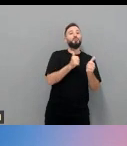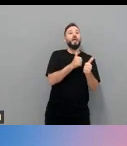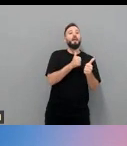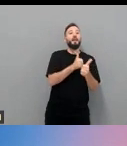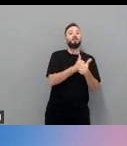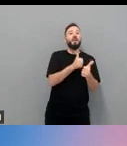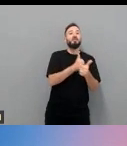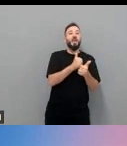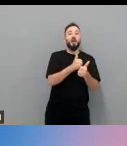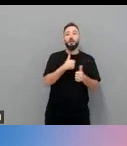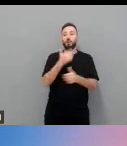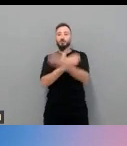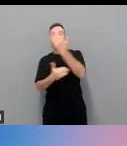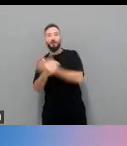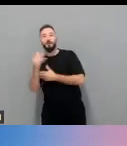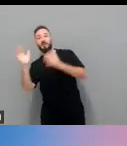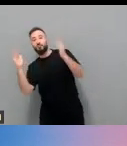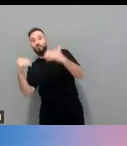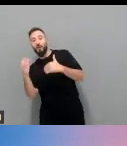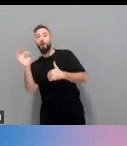el de discapacidad,